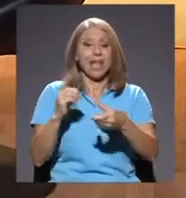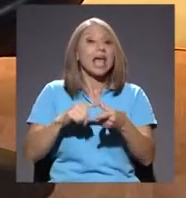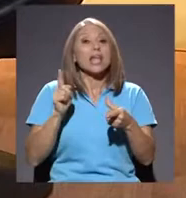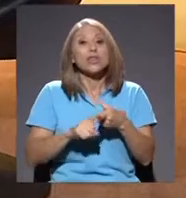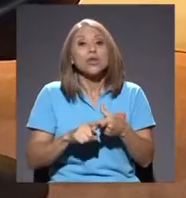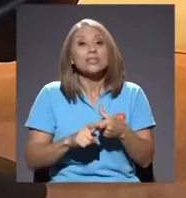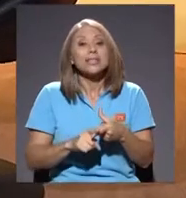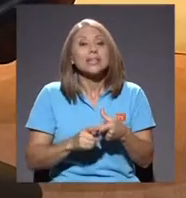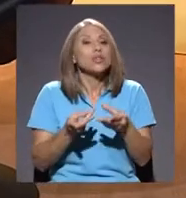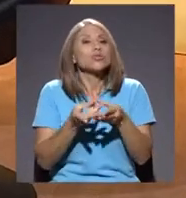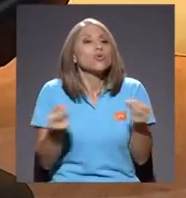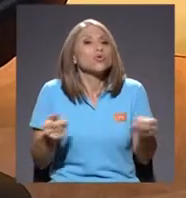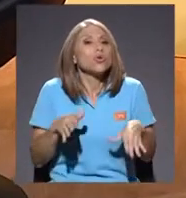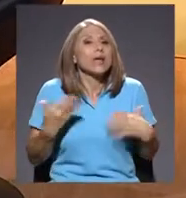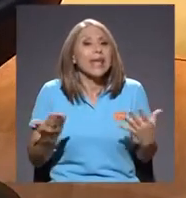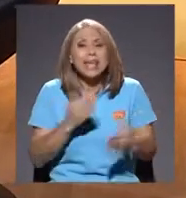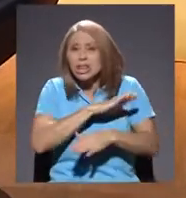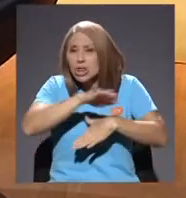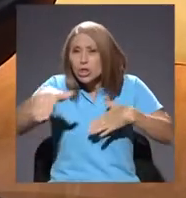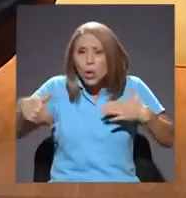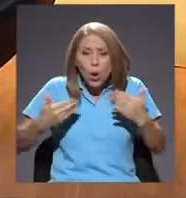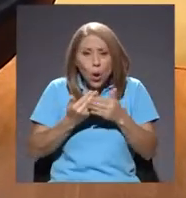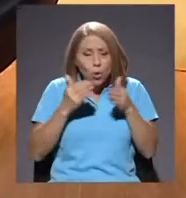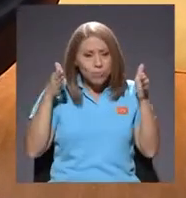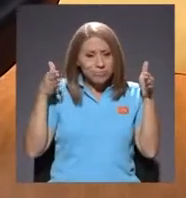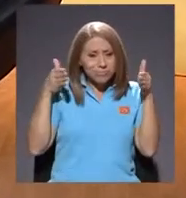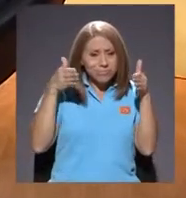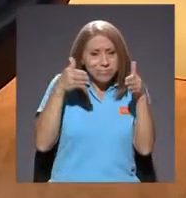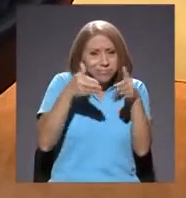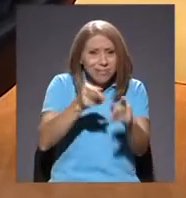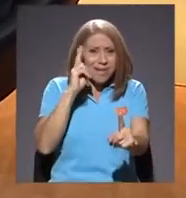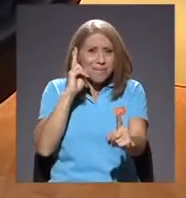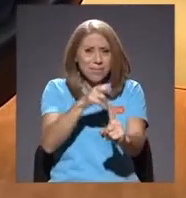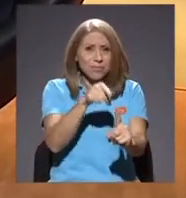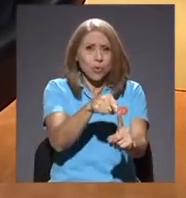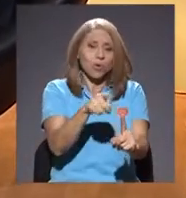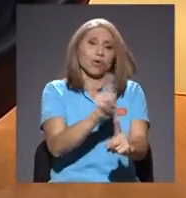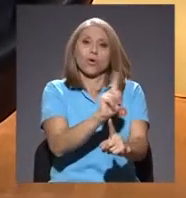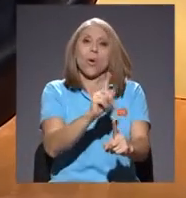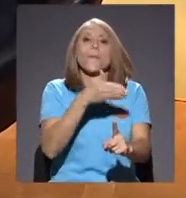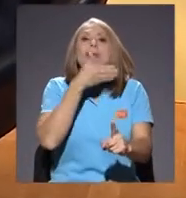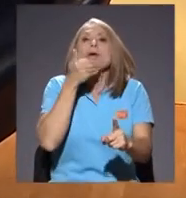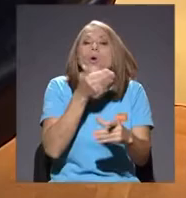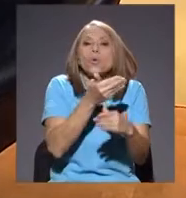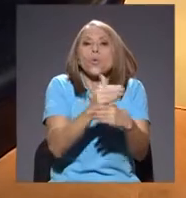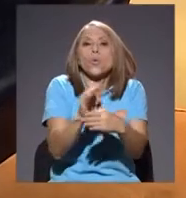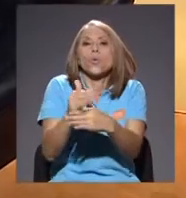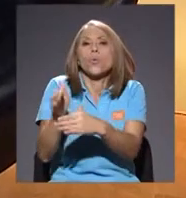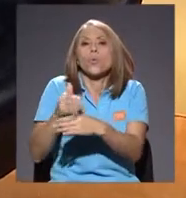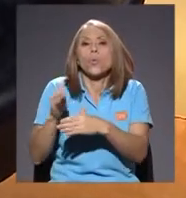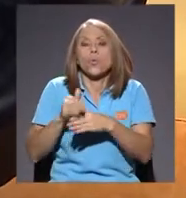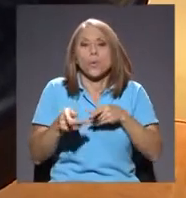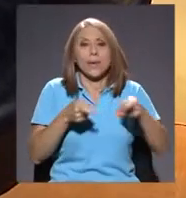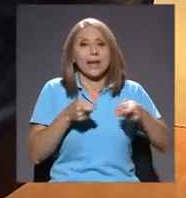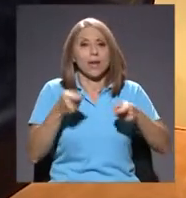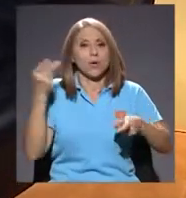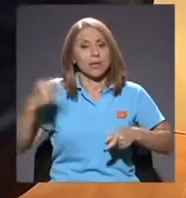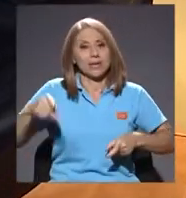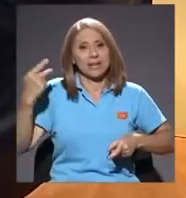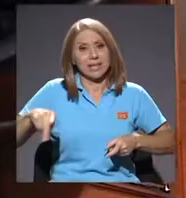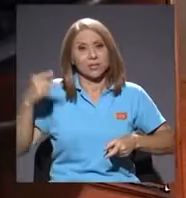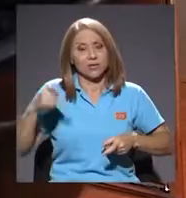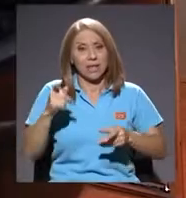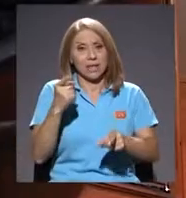o sea es empezar a hacer un manejo de riesgos adecuados para que las personas puedan disfrutar lo mejor de uno y lo mejores de otro